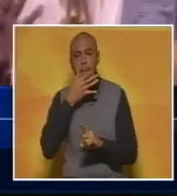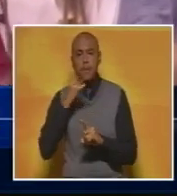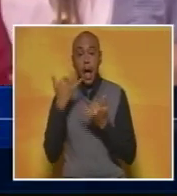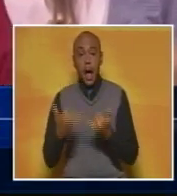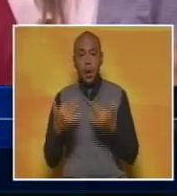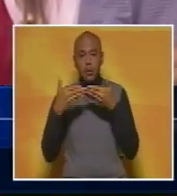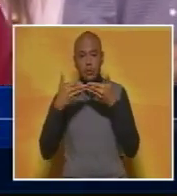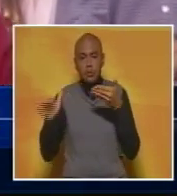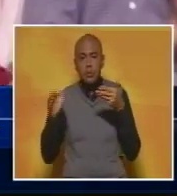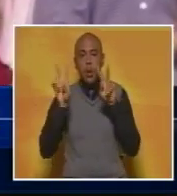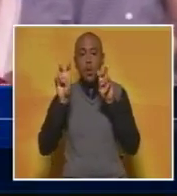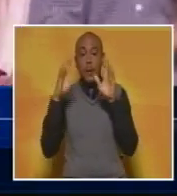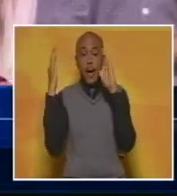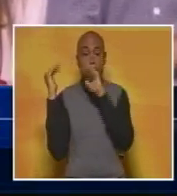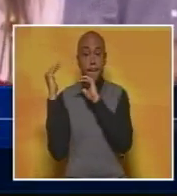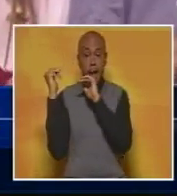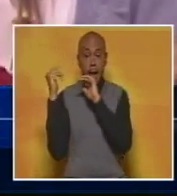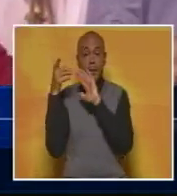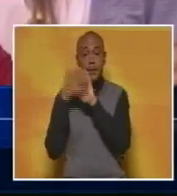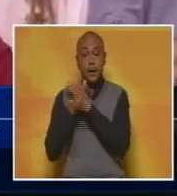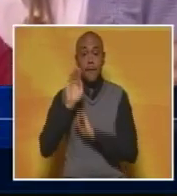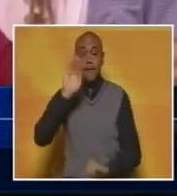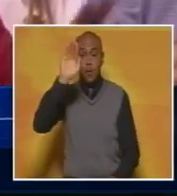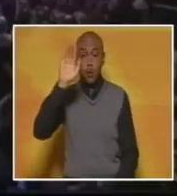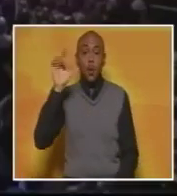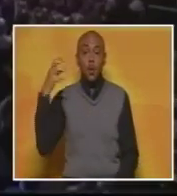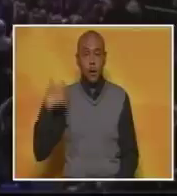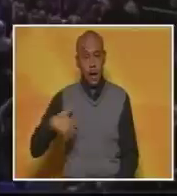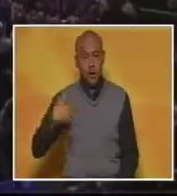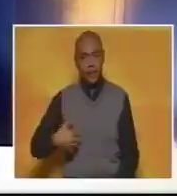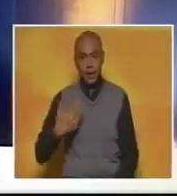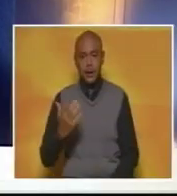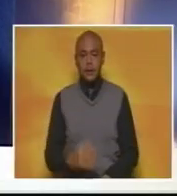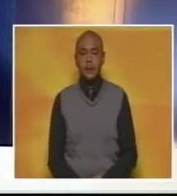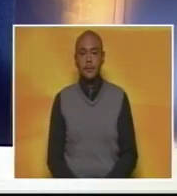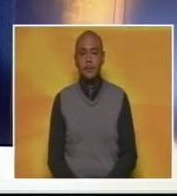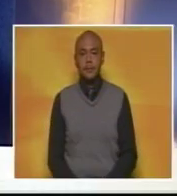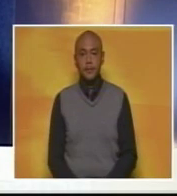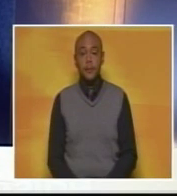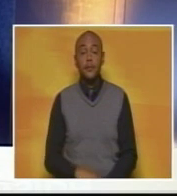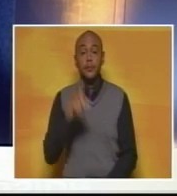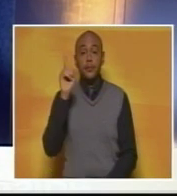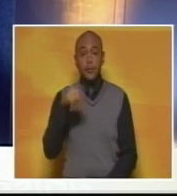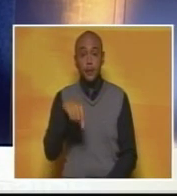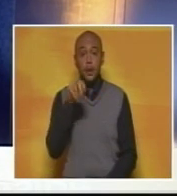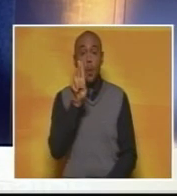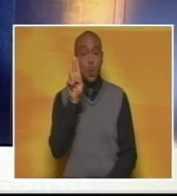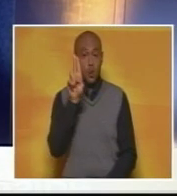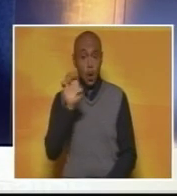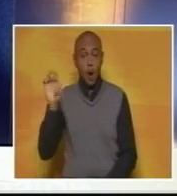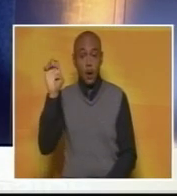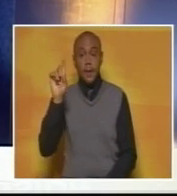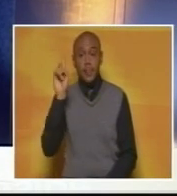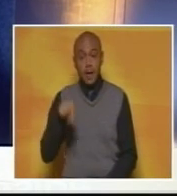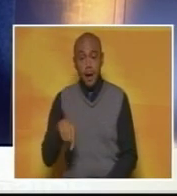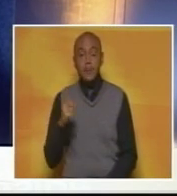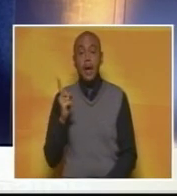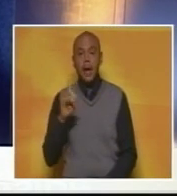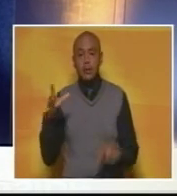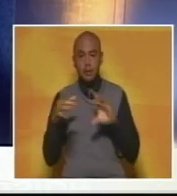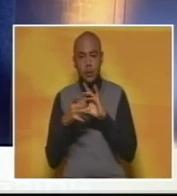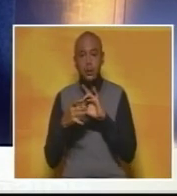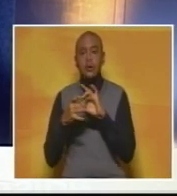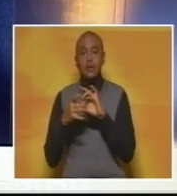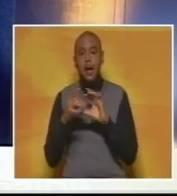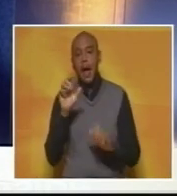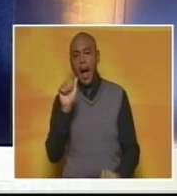horizonte de esperanza hacia un futuro mejor para Argentina. La Unión Europea, en conjunto con la Agencia de la ONU para los